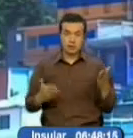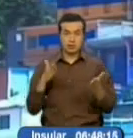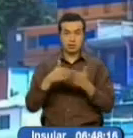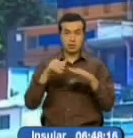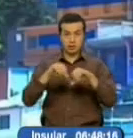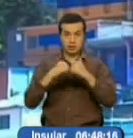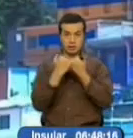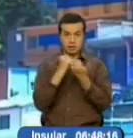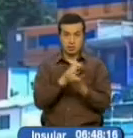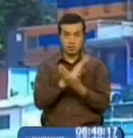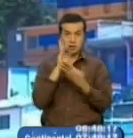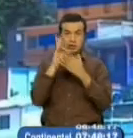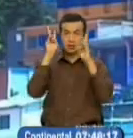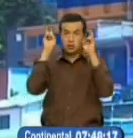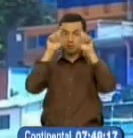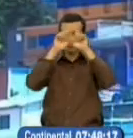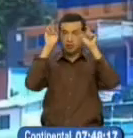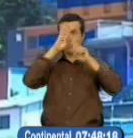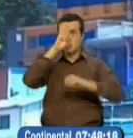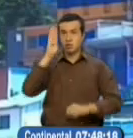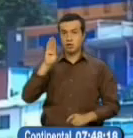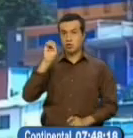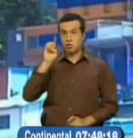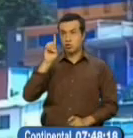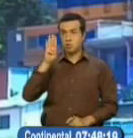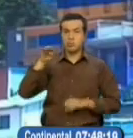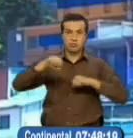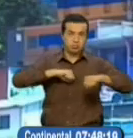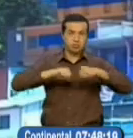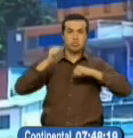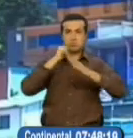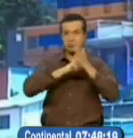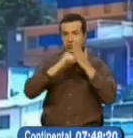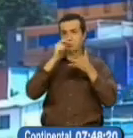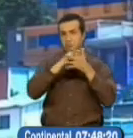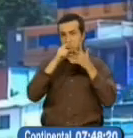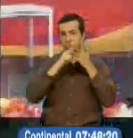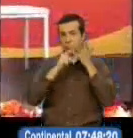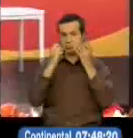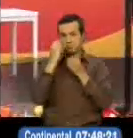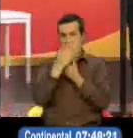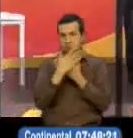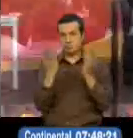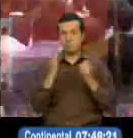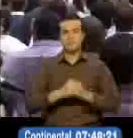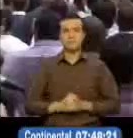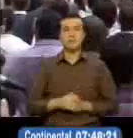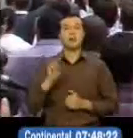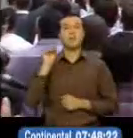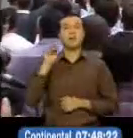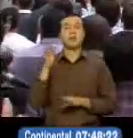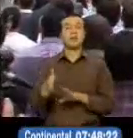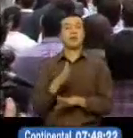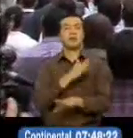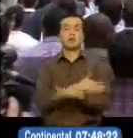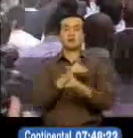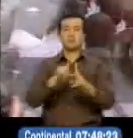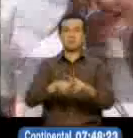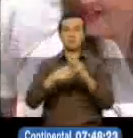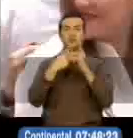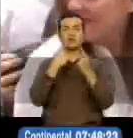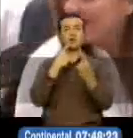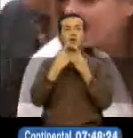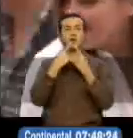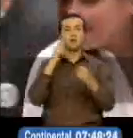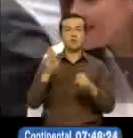la Asamblea como parte del caso Odebrecht y la gestión de las distintas carteras de Estado. El martes pasado se inició el diálogo nacional